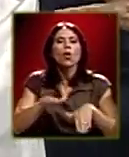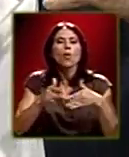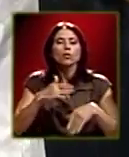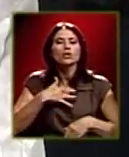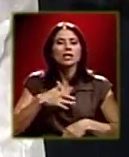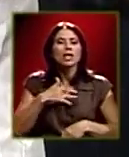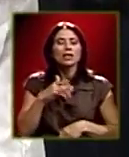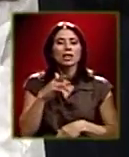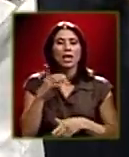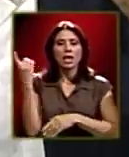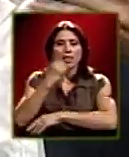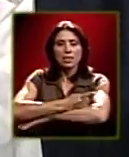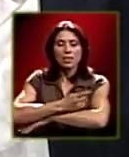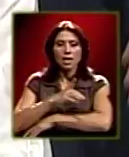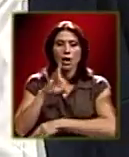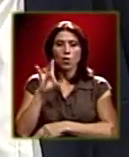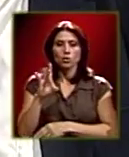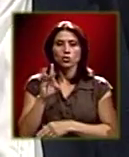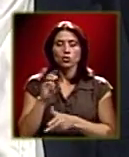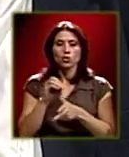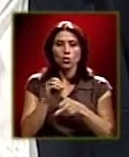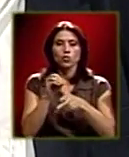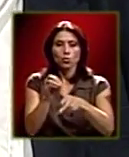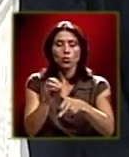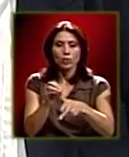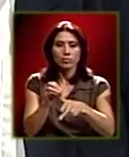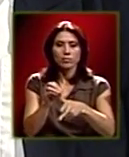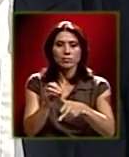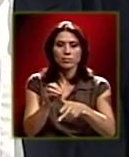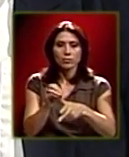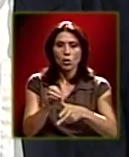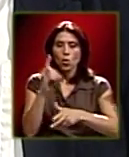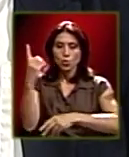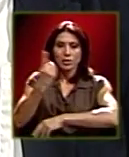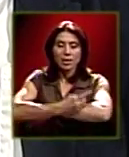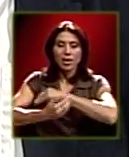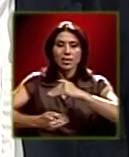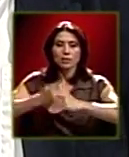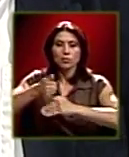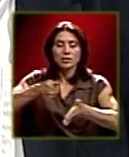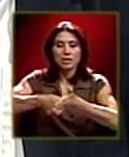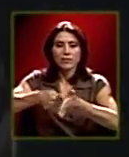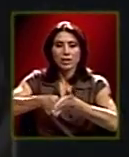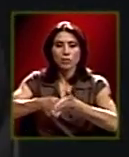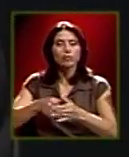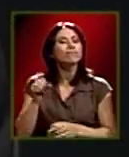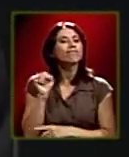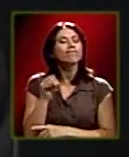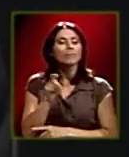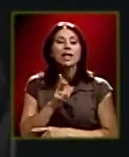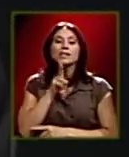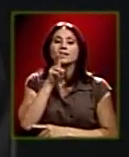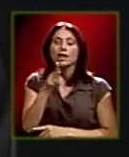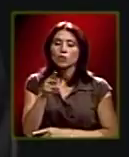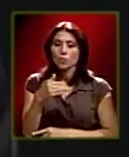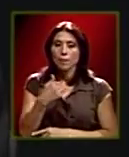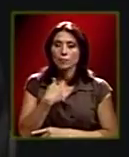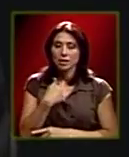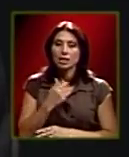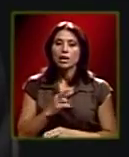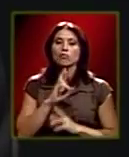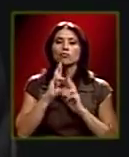octubre, es decir, el país después del referéndum. Sí, es obvio que vamos a tener una decisión ajustada, ¿verdad? Yo creo